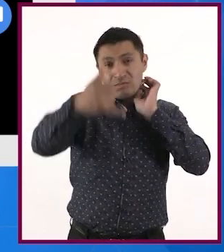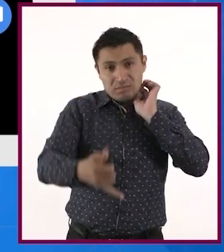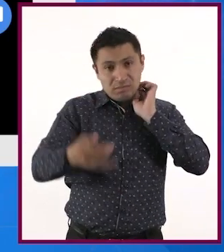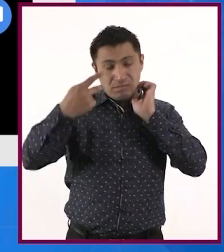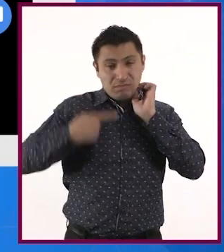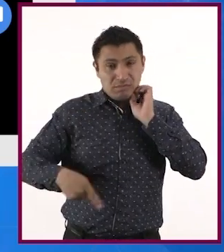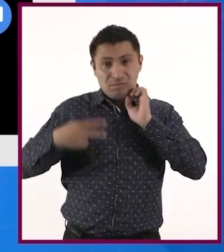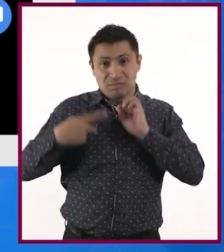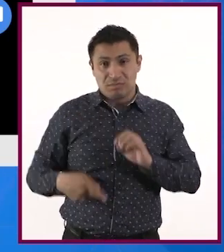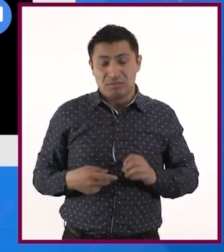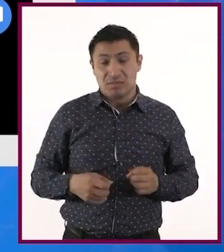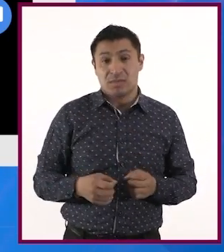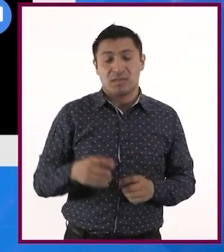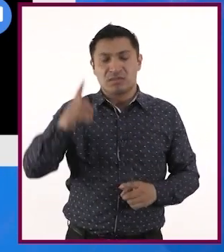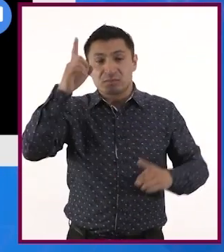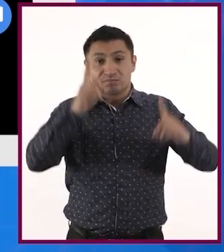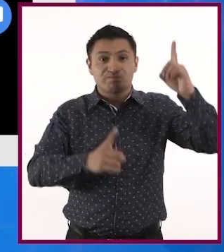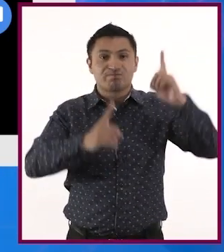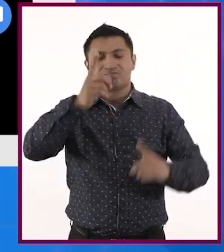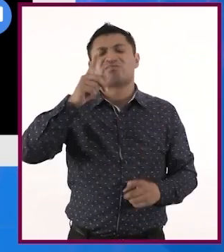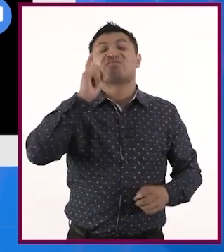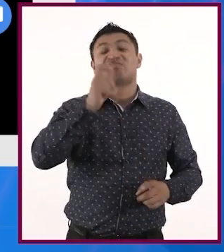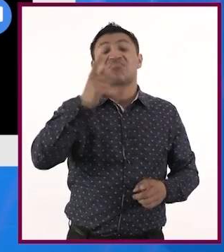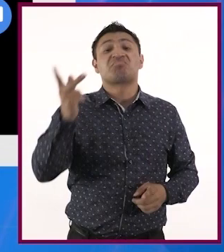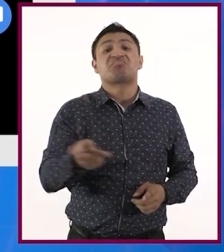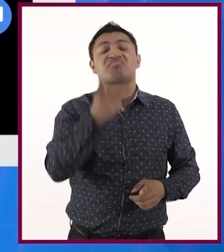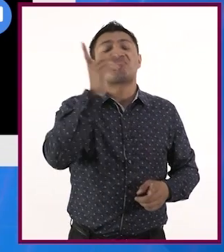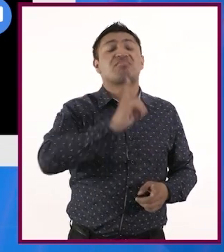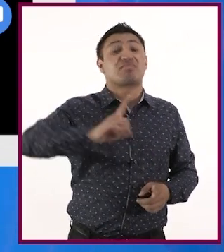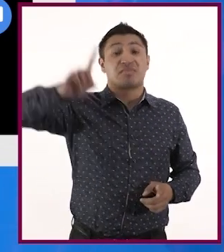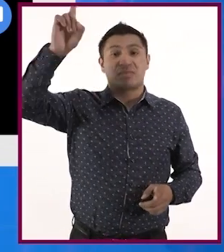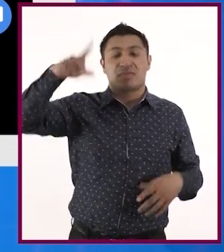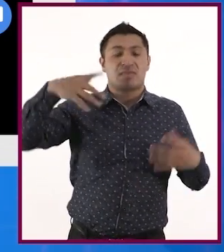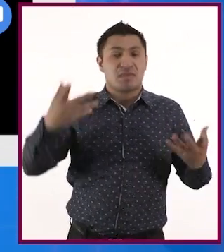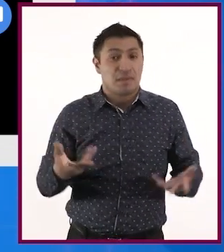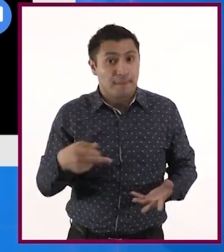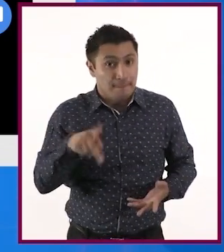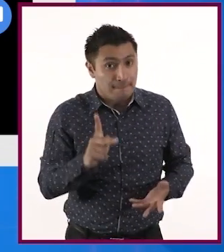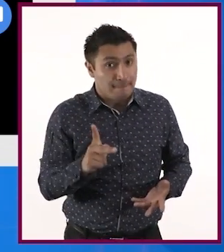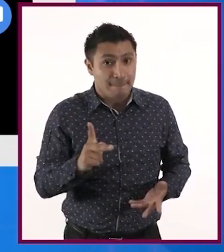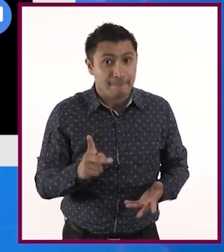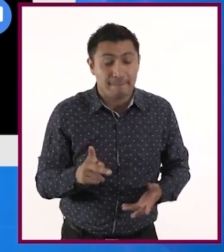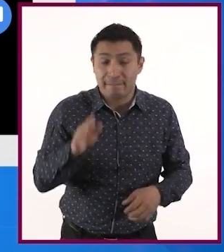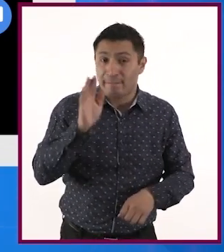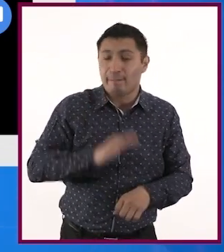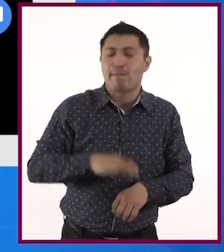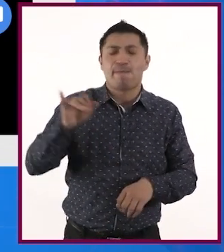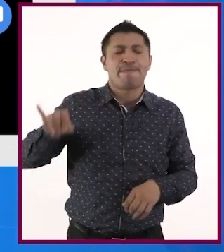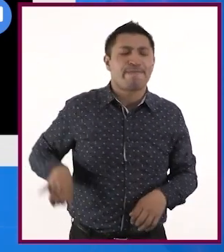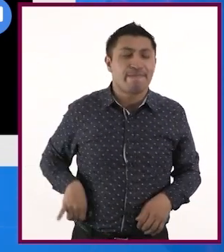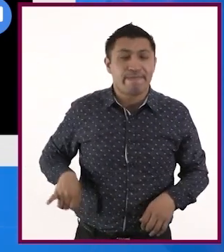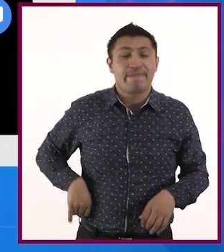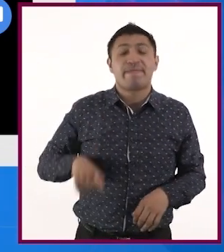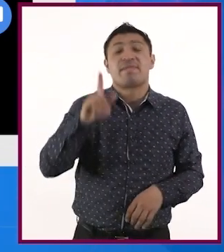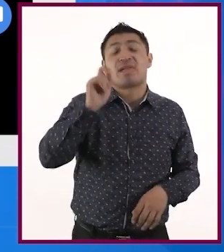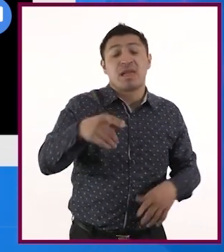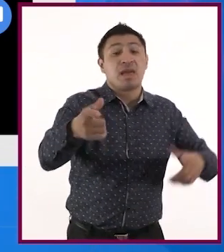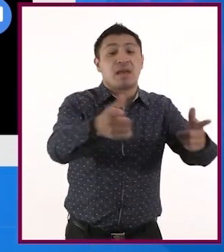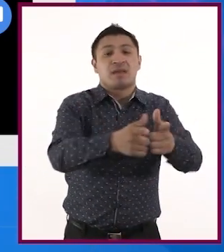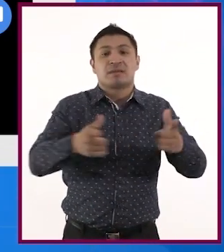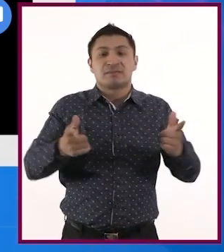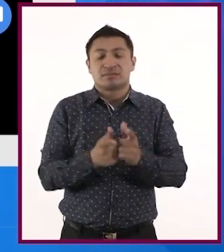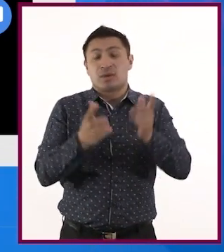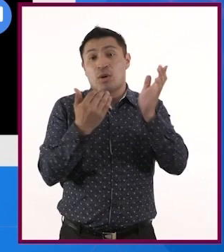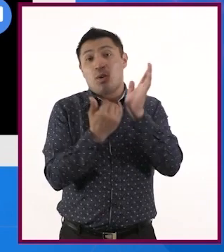gente quien pone en duda la existencia de Dios. Pero lo más interesante es que el grupo con